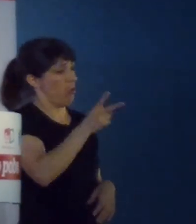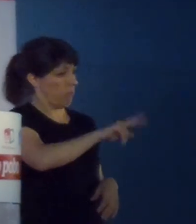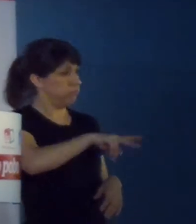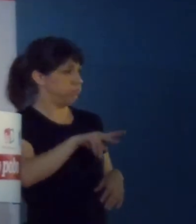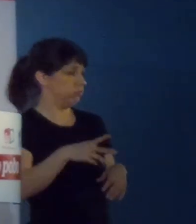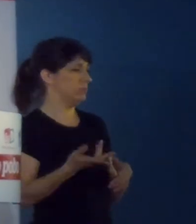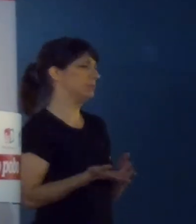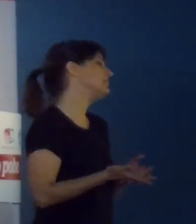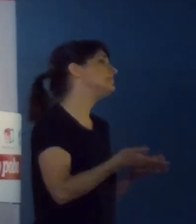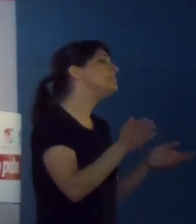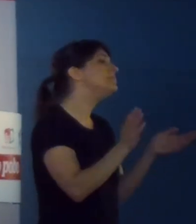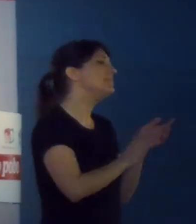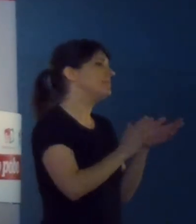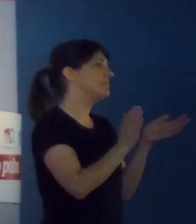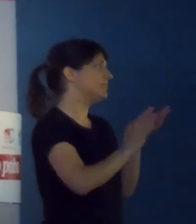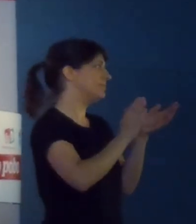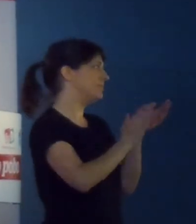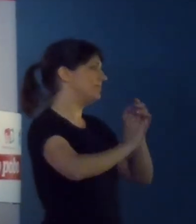ideas,